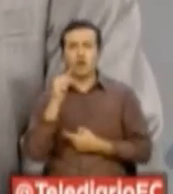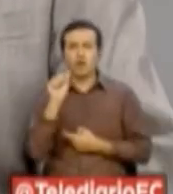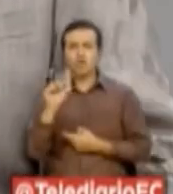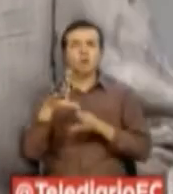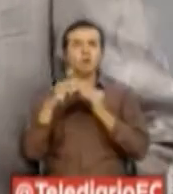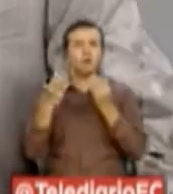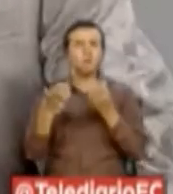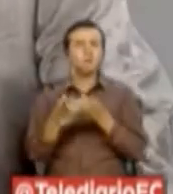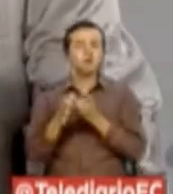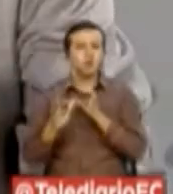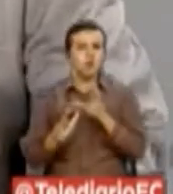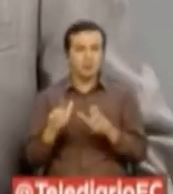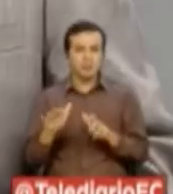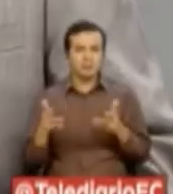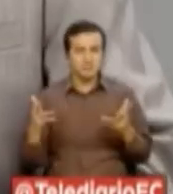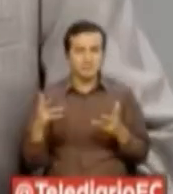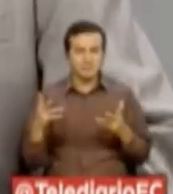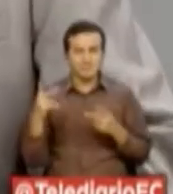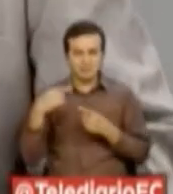anticorrupción ya volvemos